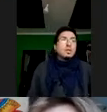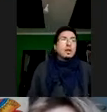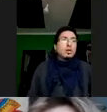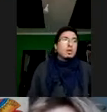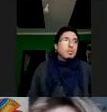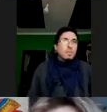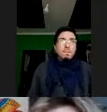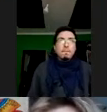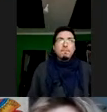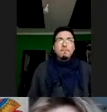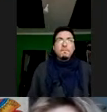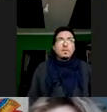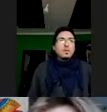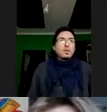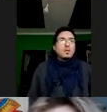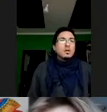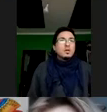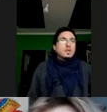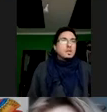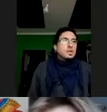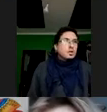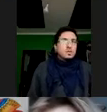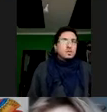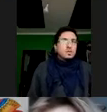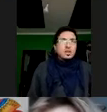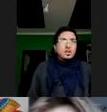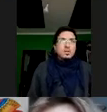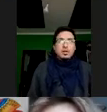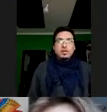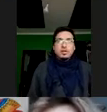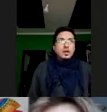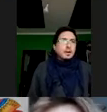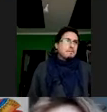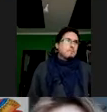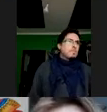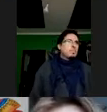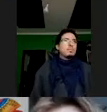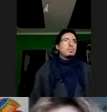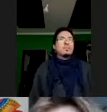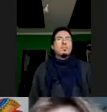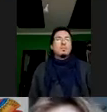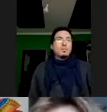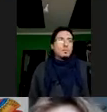es un tema lógico. ¿Se entiende, chiquillos, el tema de la proyección isométrica?